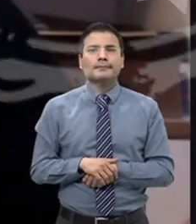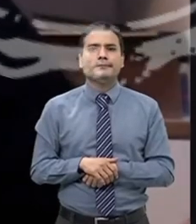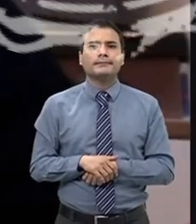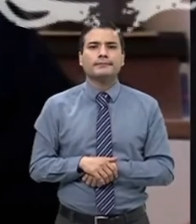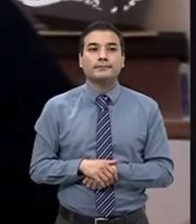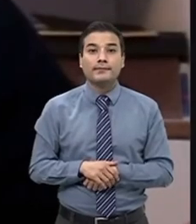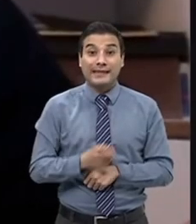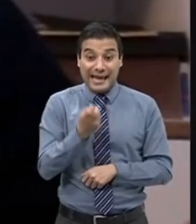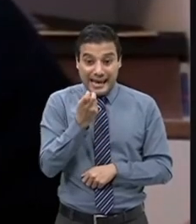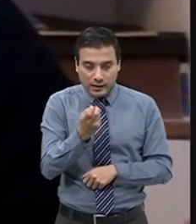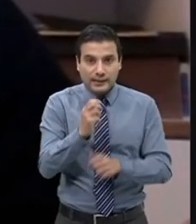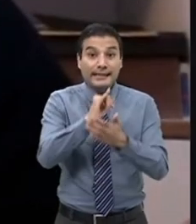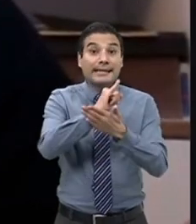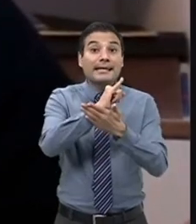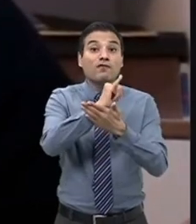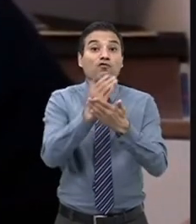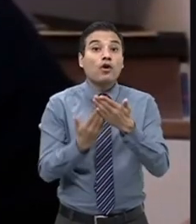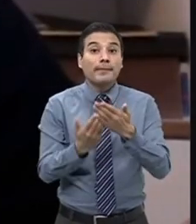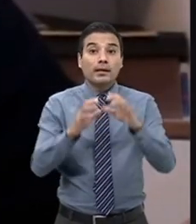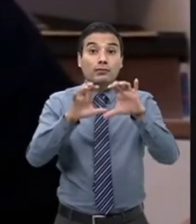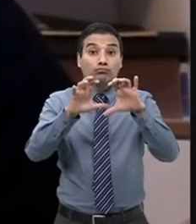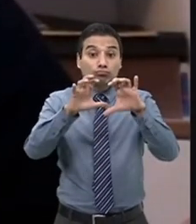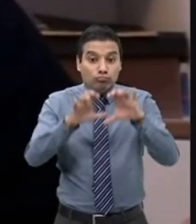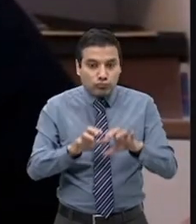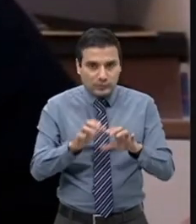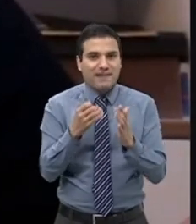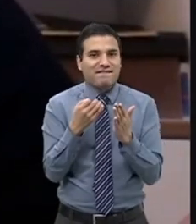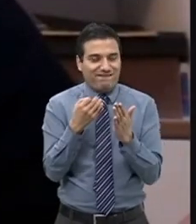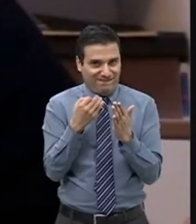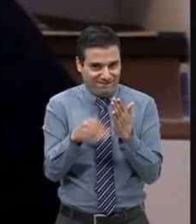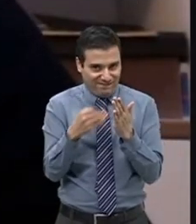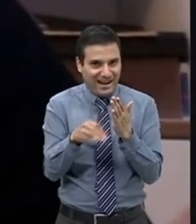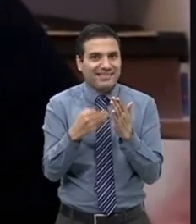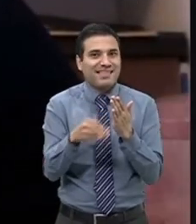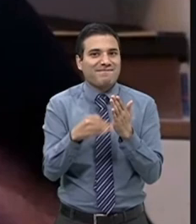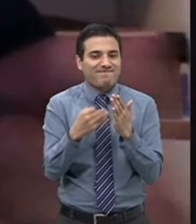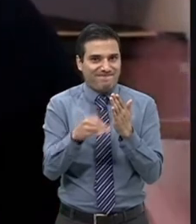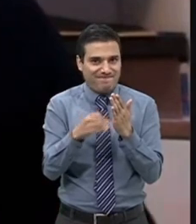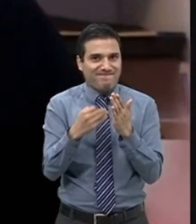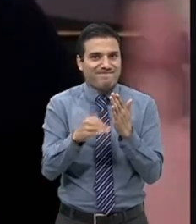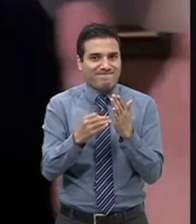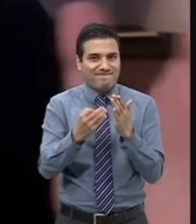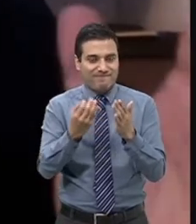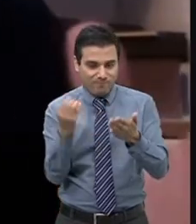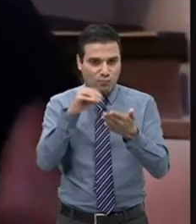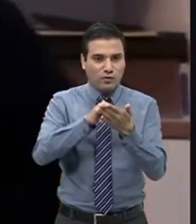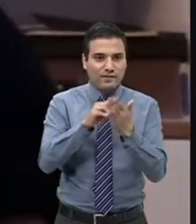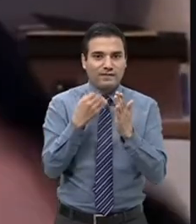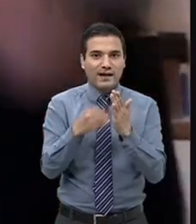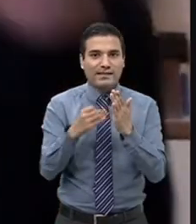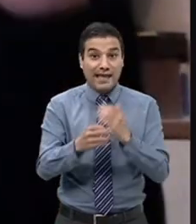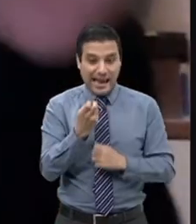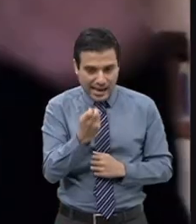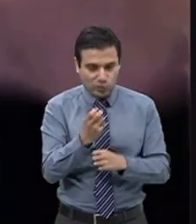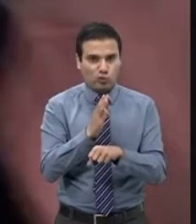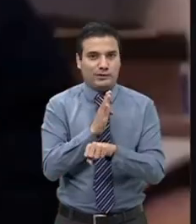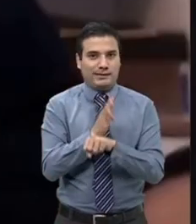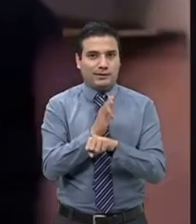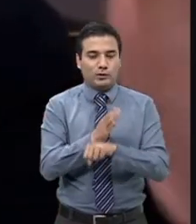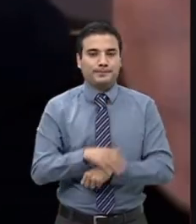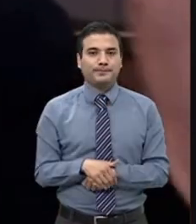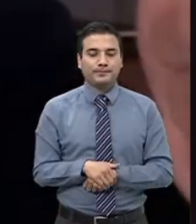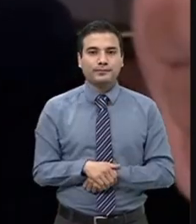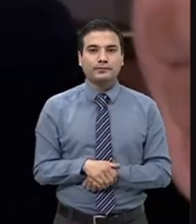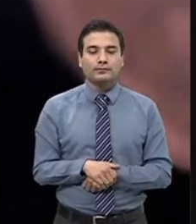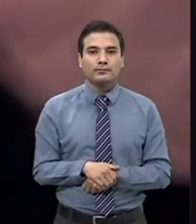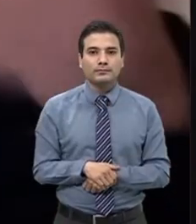esto no reportado que se tiene que que se tiene que sancionar una